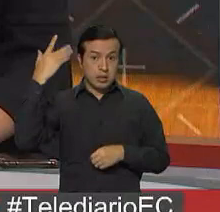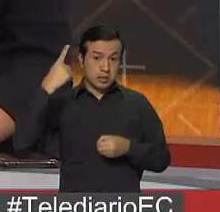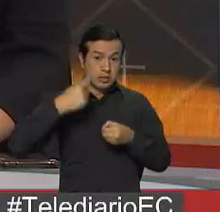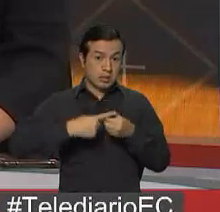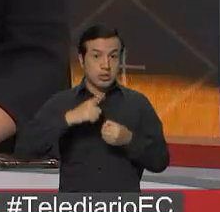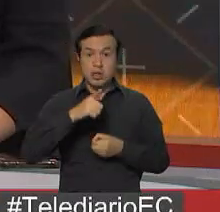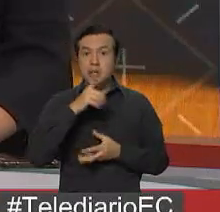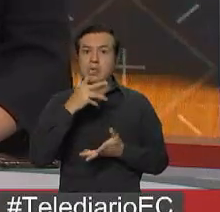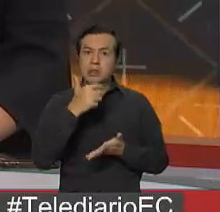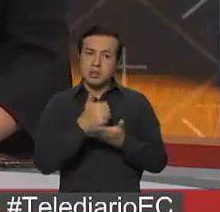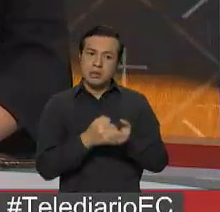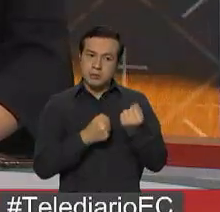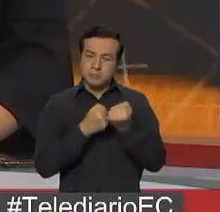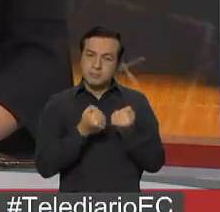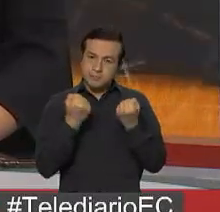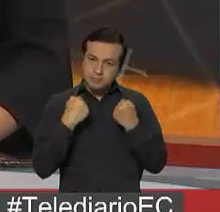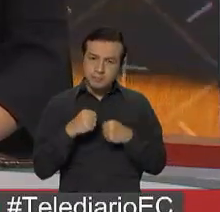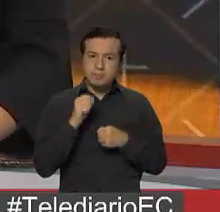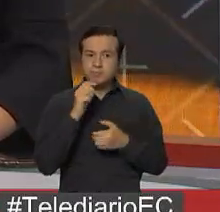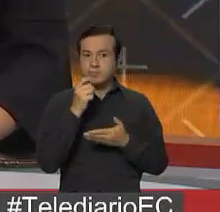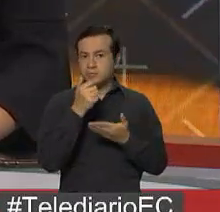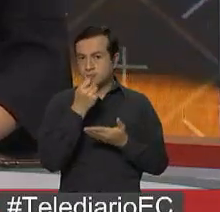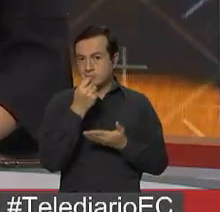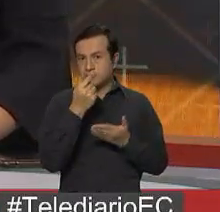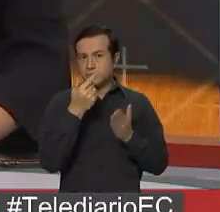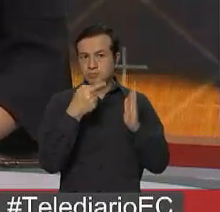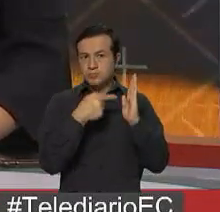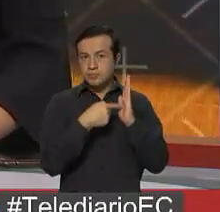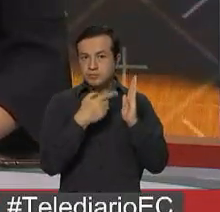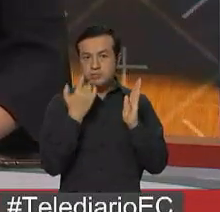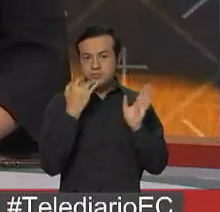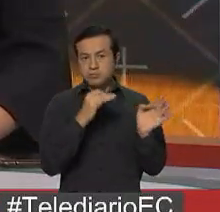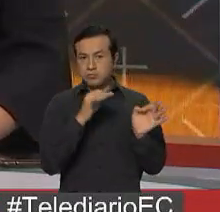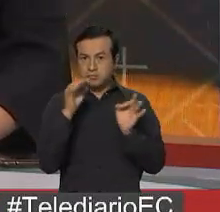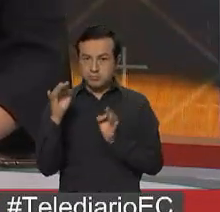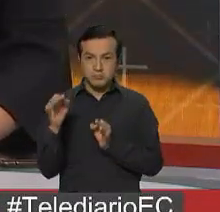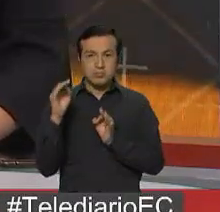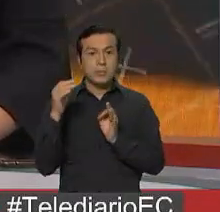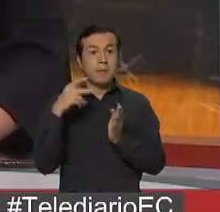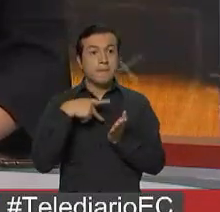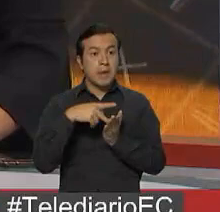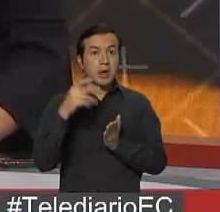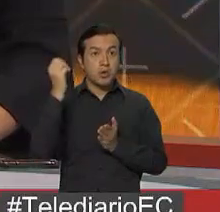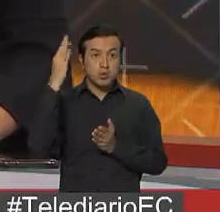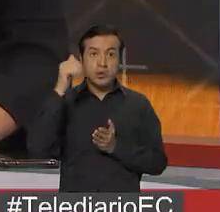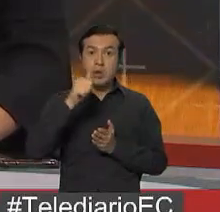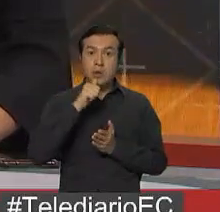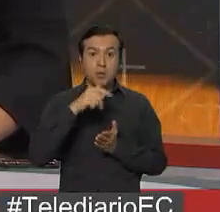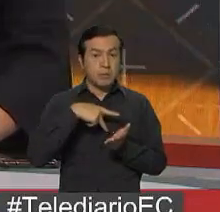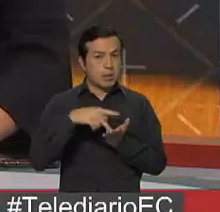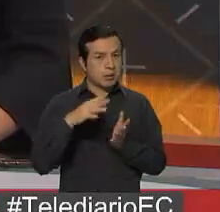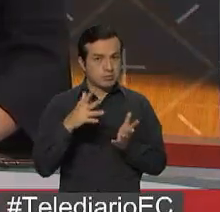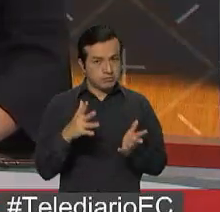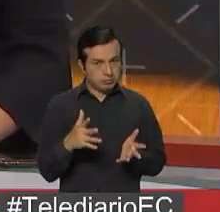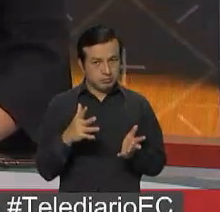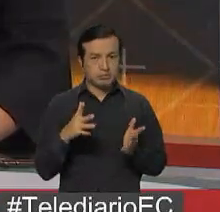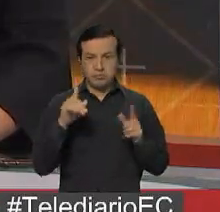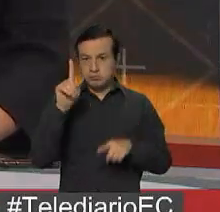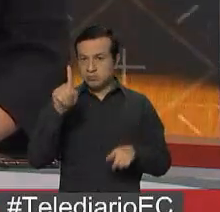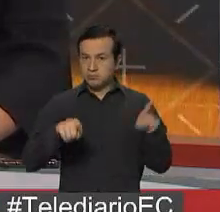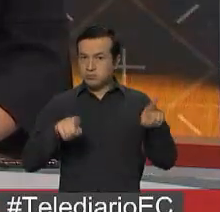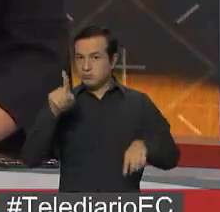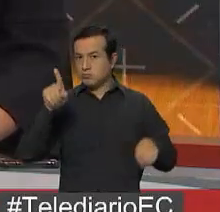buscan un mecanismo de refinanciamiento de impuestos y el no cobro de planillas de servicios básicos mientras que el sector empresarial